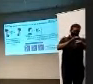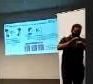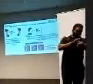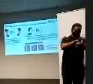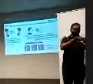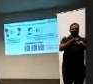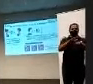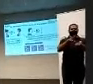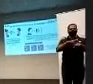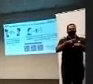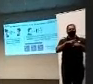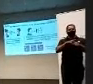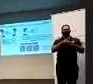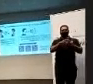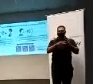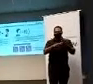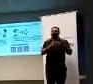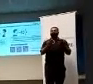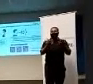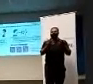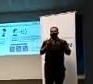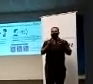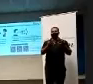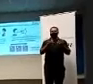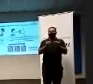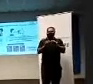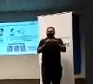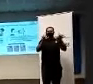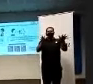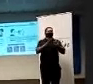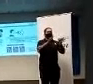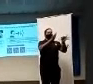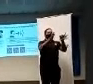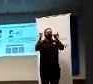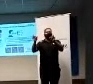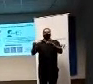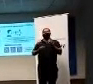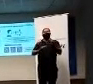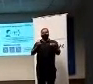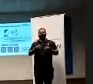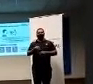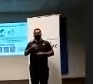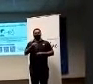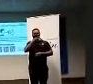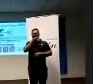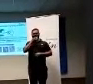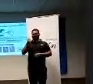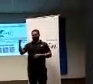al inhalar, estando ahora cerca de una persona que está infectada con el virus a través de las pequeñas gotitas.